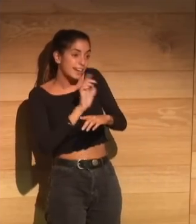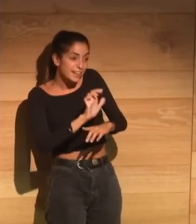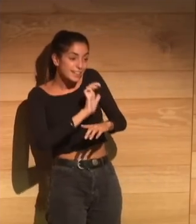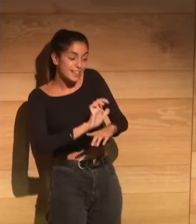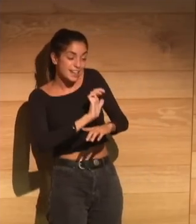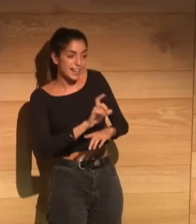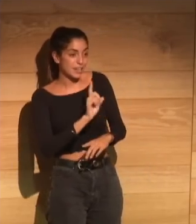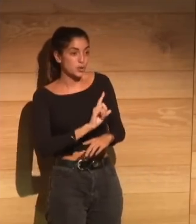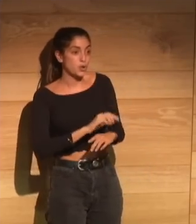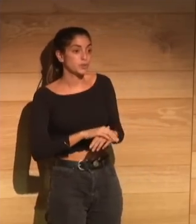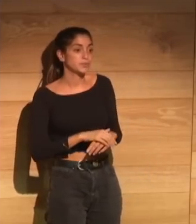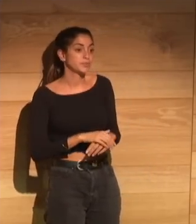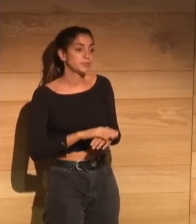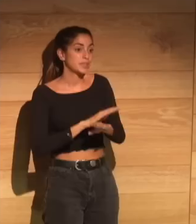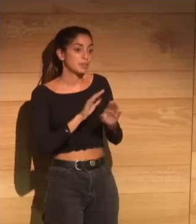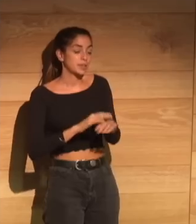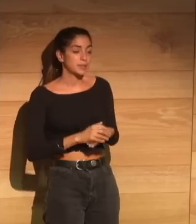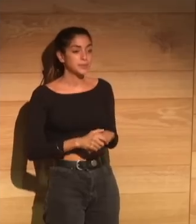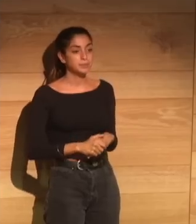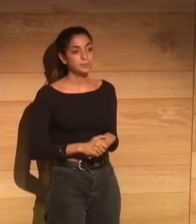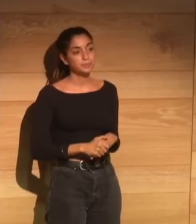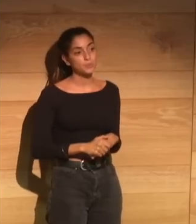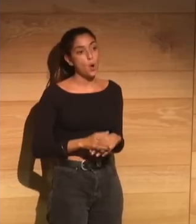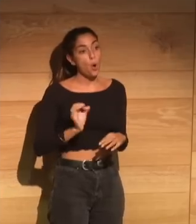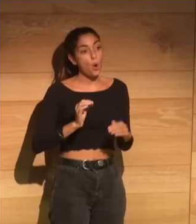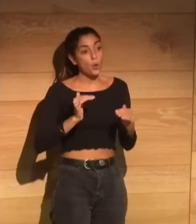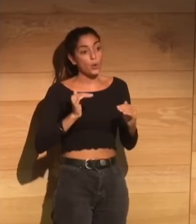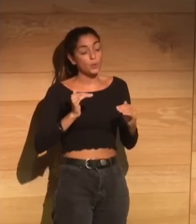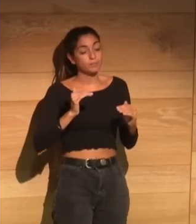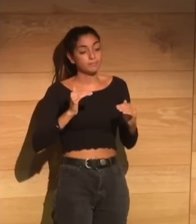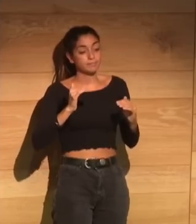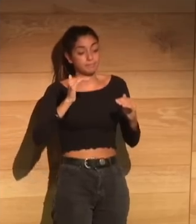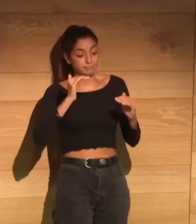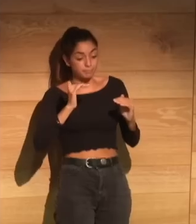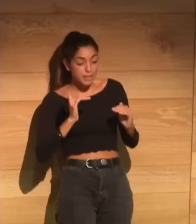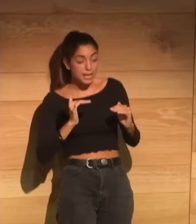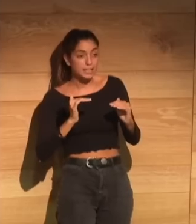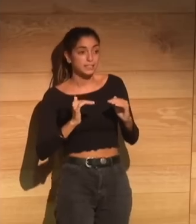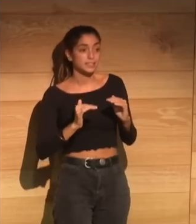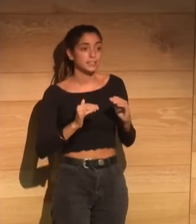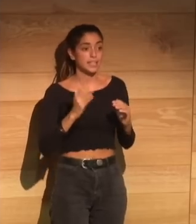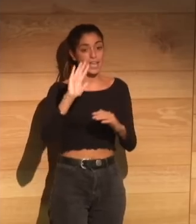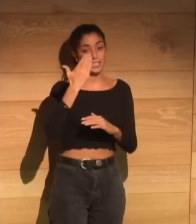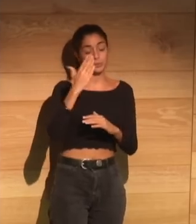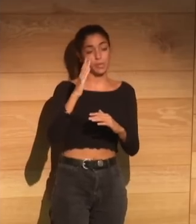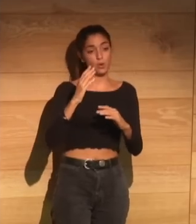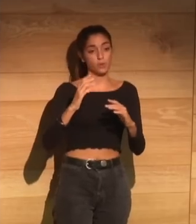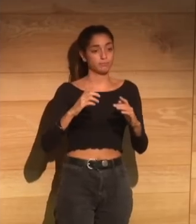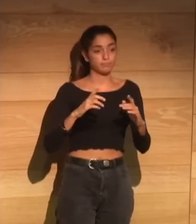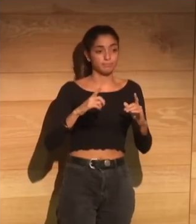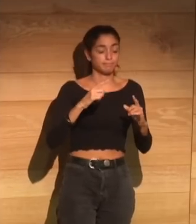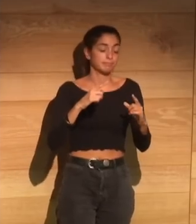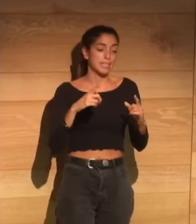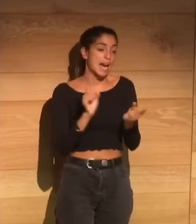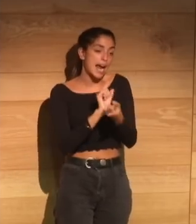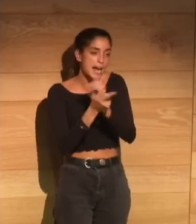En que hace ahí risa. Ahí sí. O alejarte un poquito. O bajas un poco la cabeza y se te deforma y debías Arturo, ¿sabes? Pero en fin, aunque eso nos adelante,